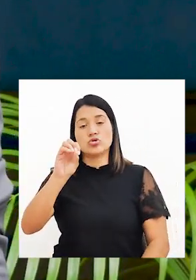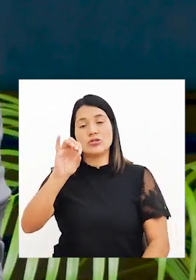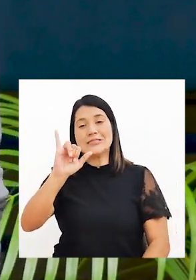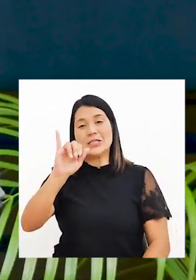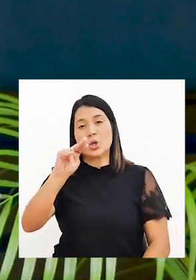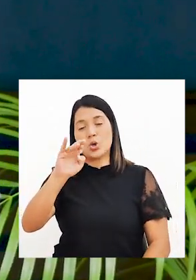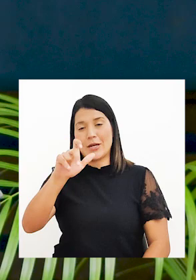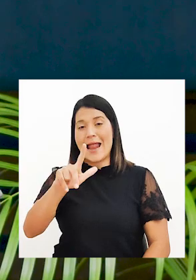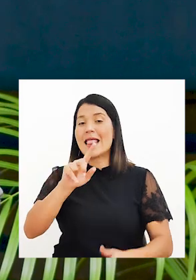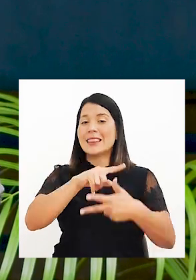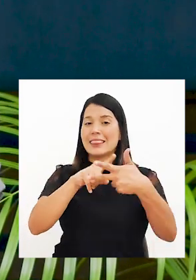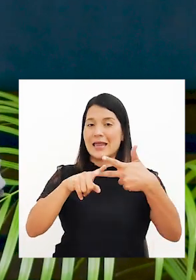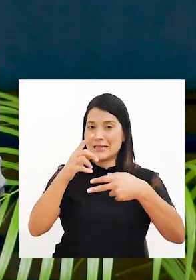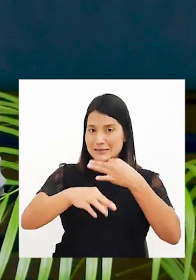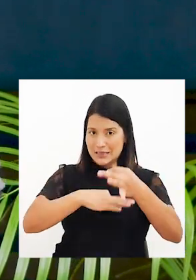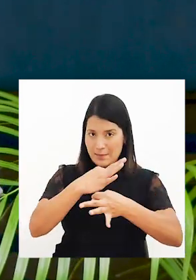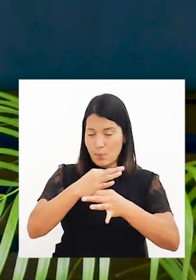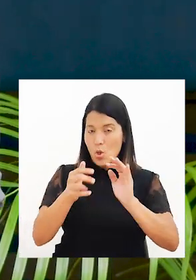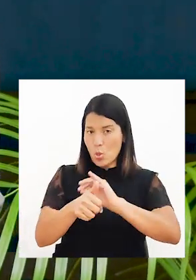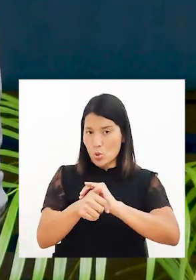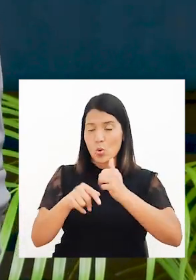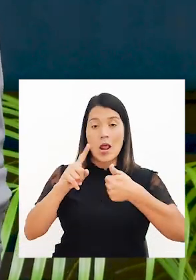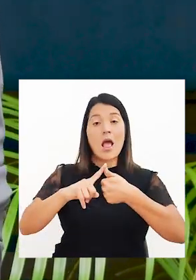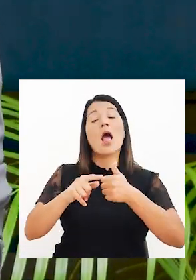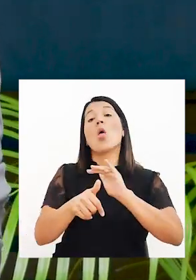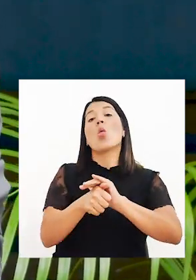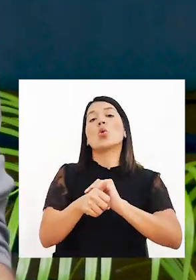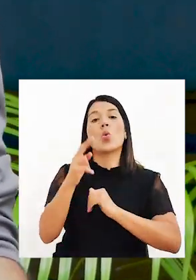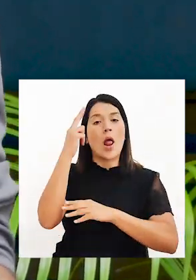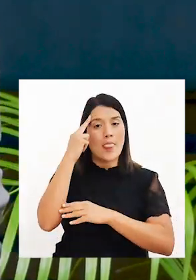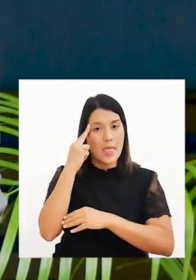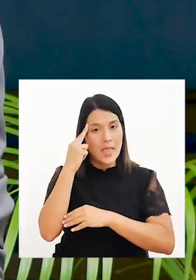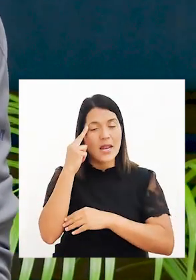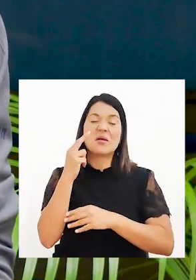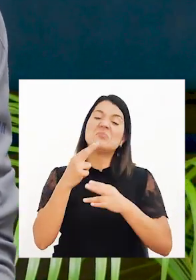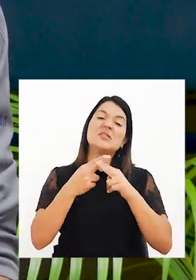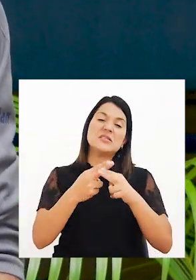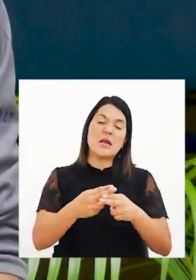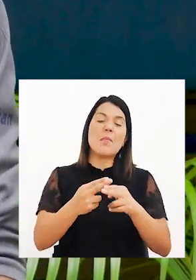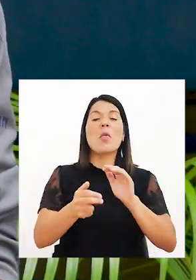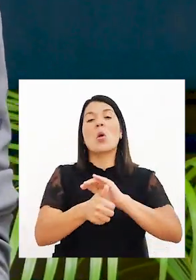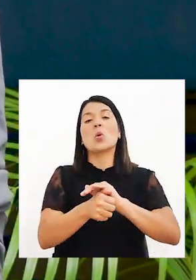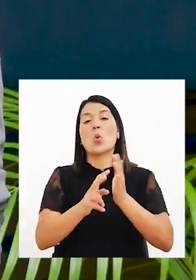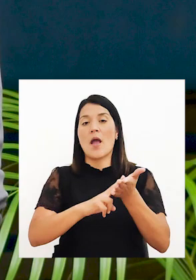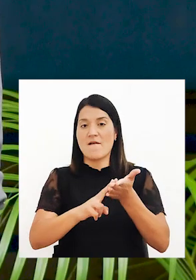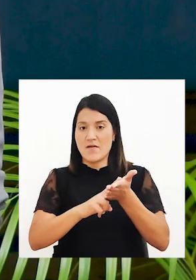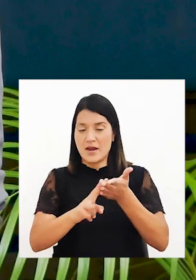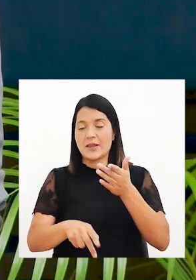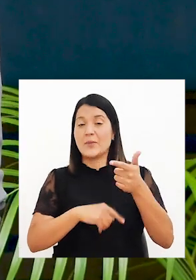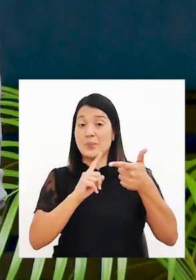tortugas. Tenemos la tortuga negra, que se le conoce como tortuga verde en el Caribe, ¿verdad? Tenemos